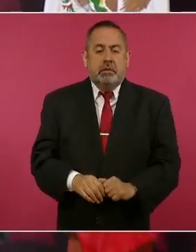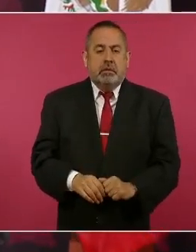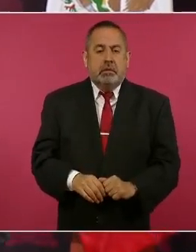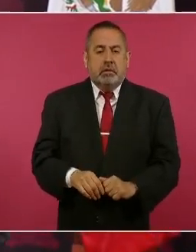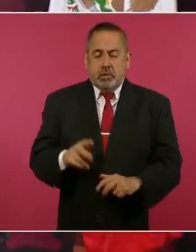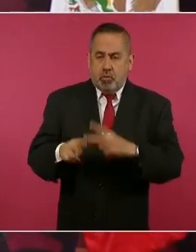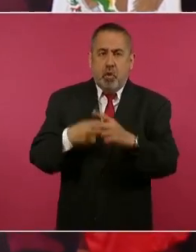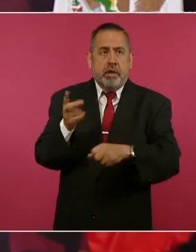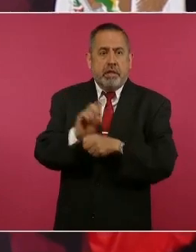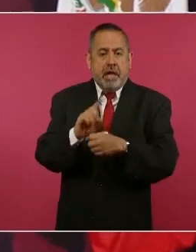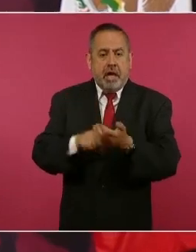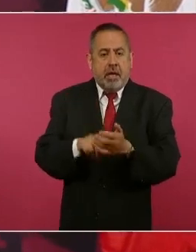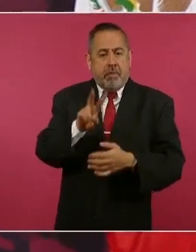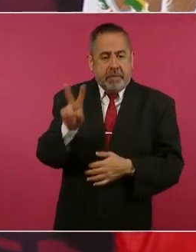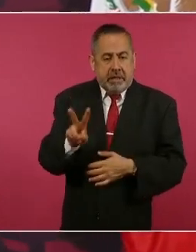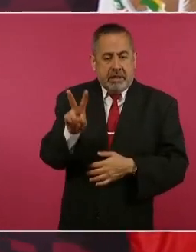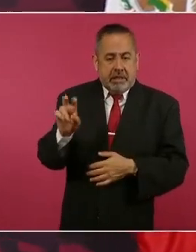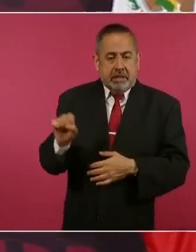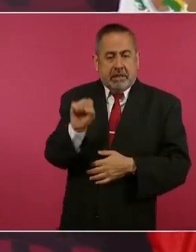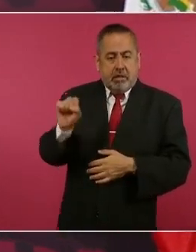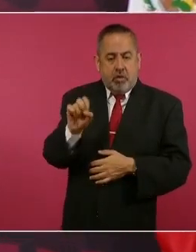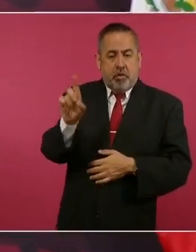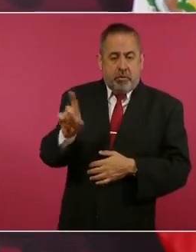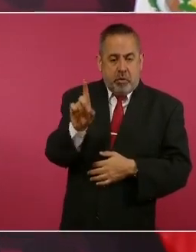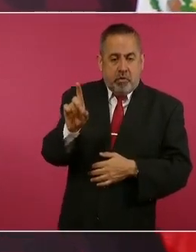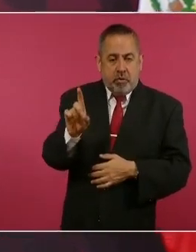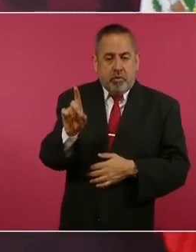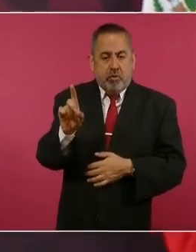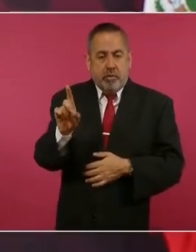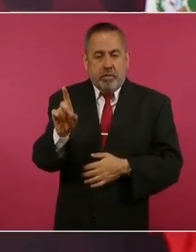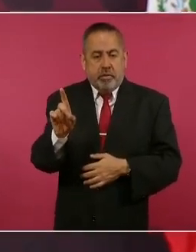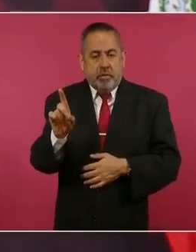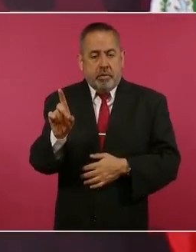voy viernes, sábado, domingo